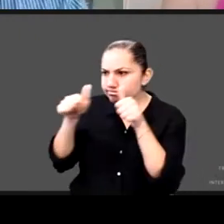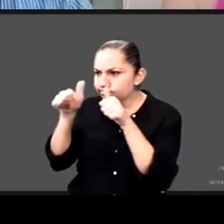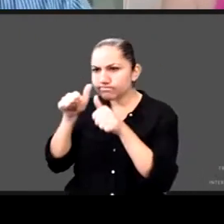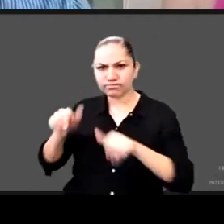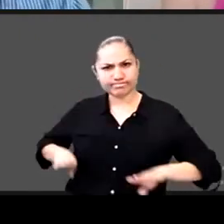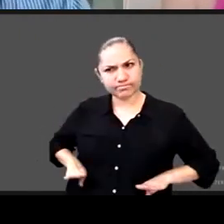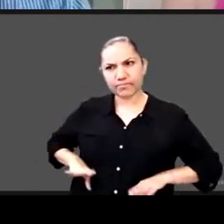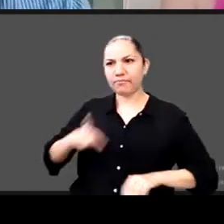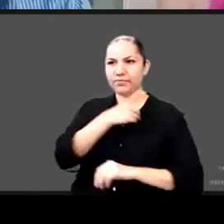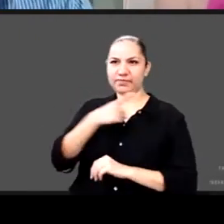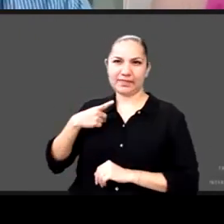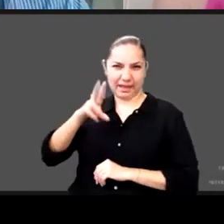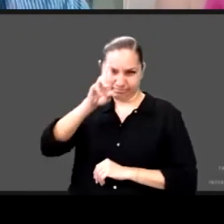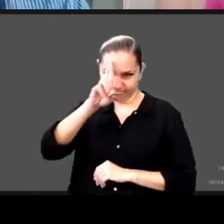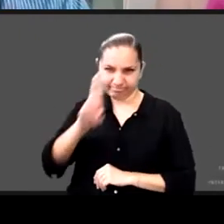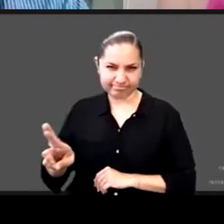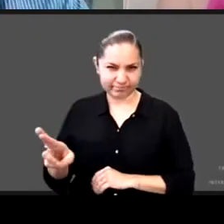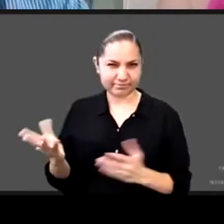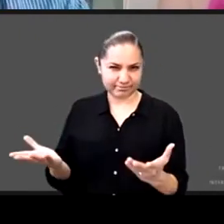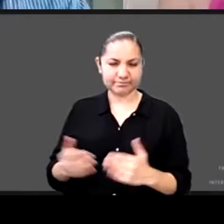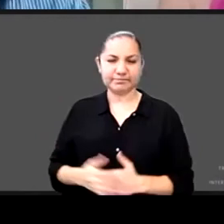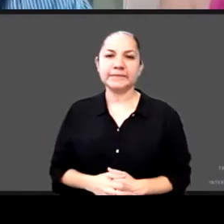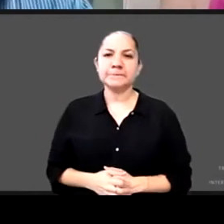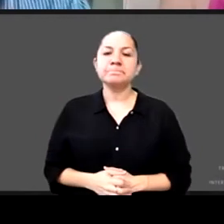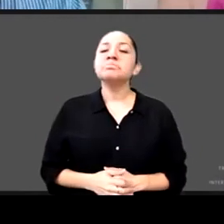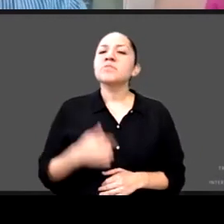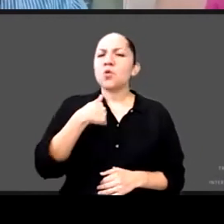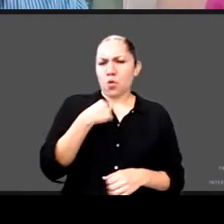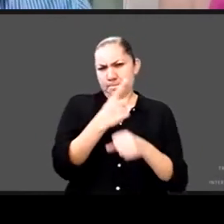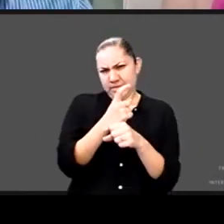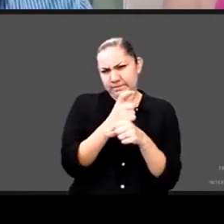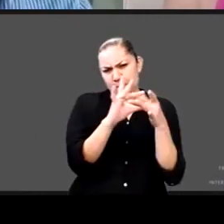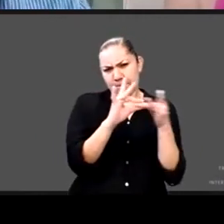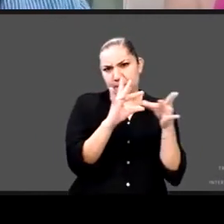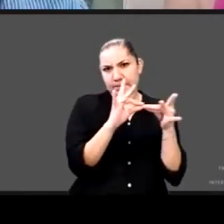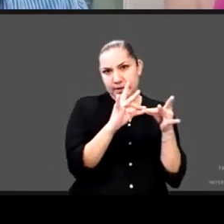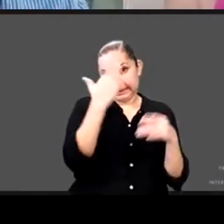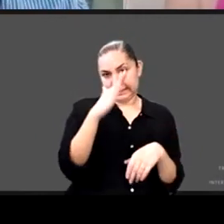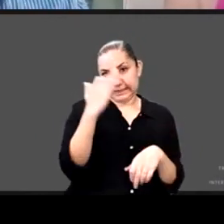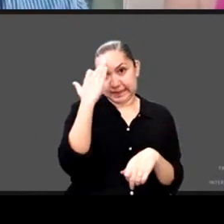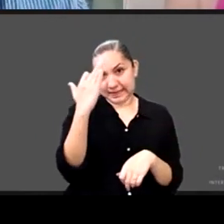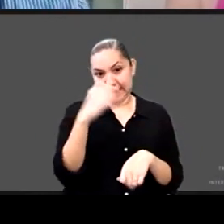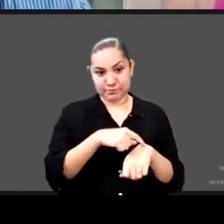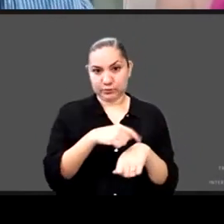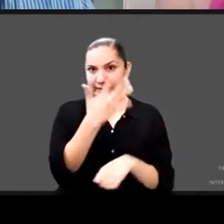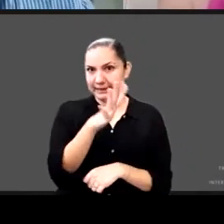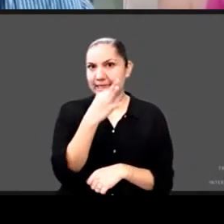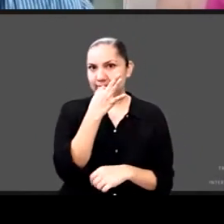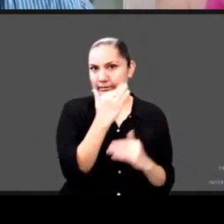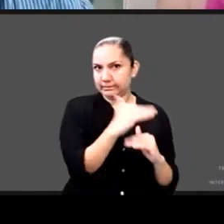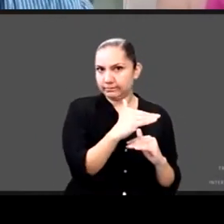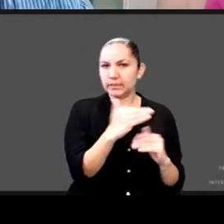Bueno, tengo 10 minutos para transmitir un primer mensaje a pues este auditorio, que me queda claro